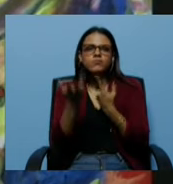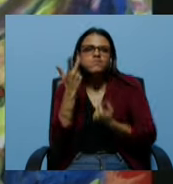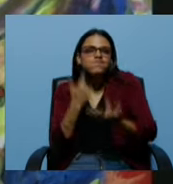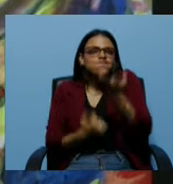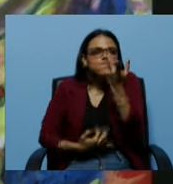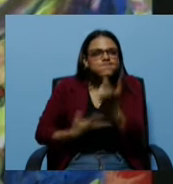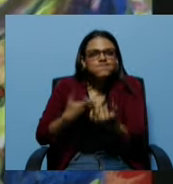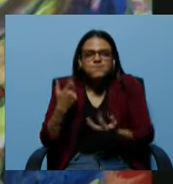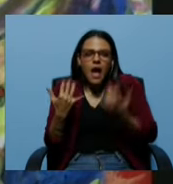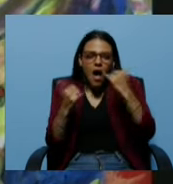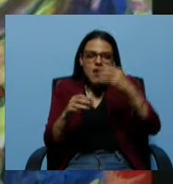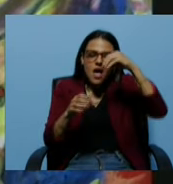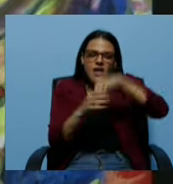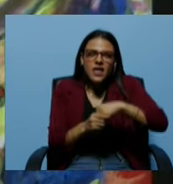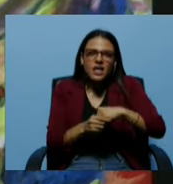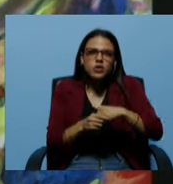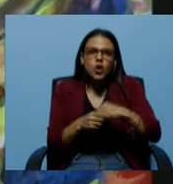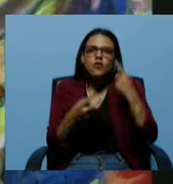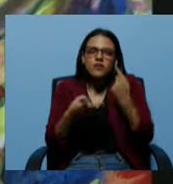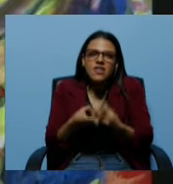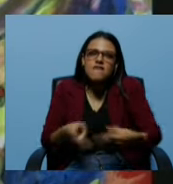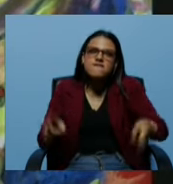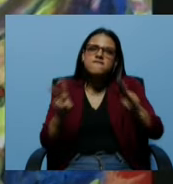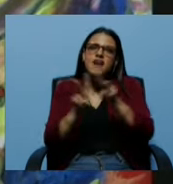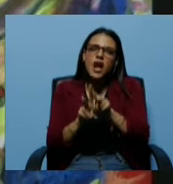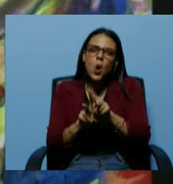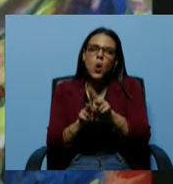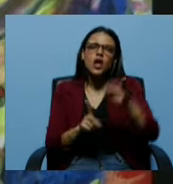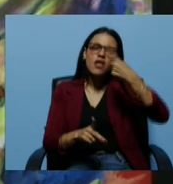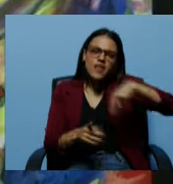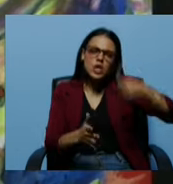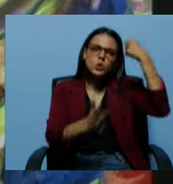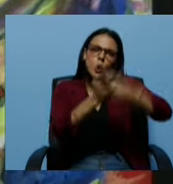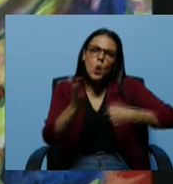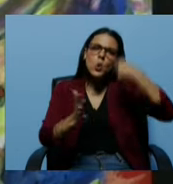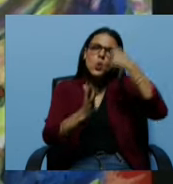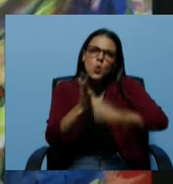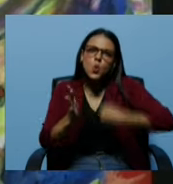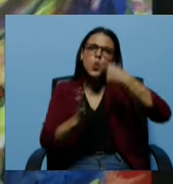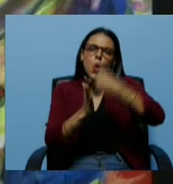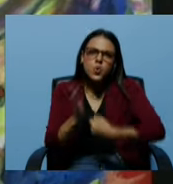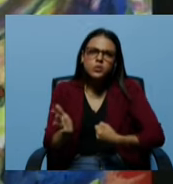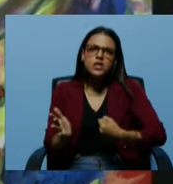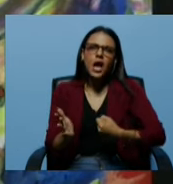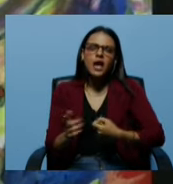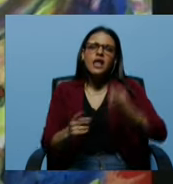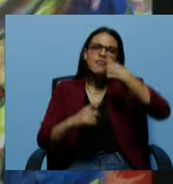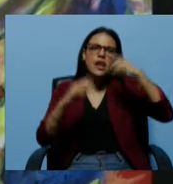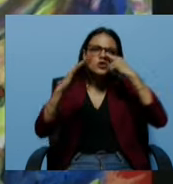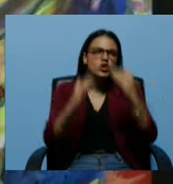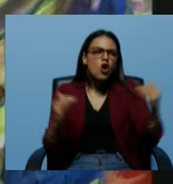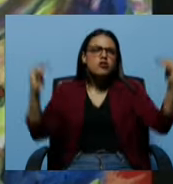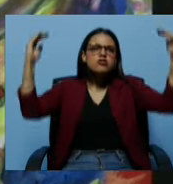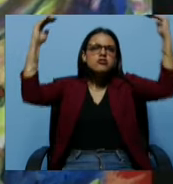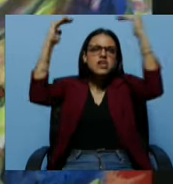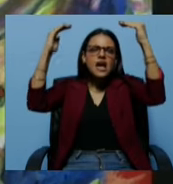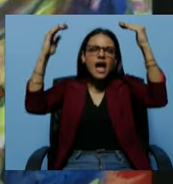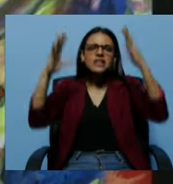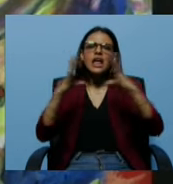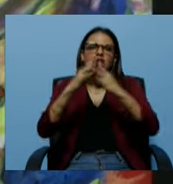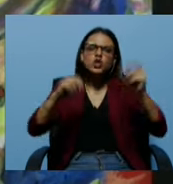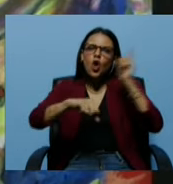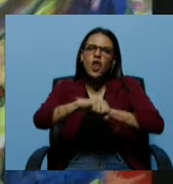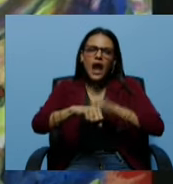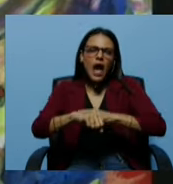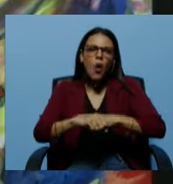cuánta valía, de cuánta lucha de los gigantes de todas las horas